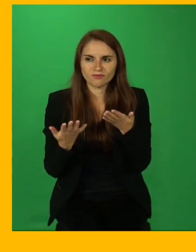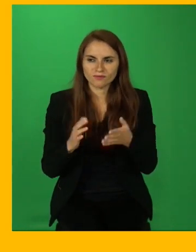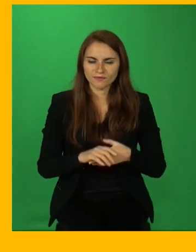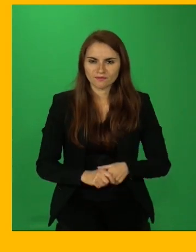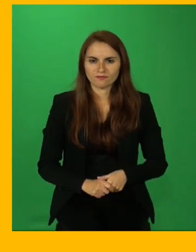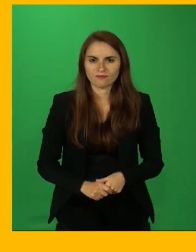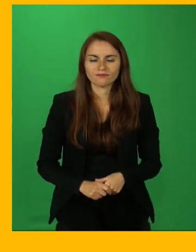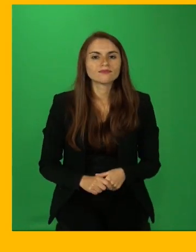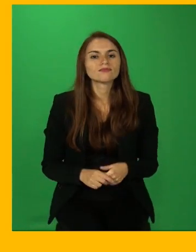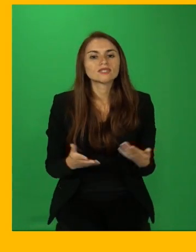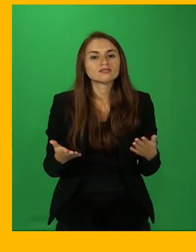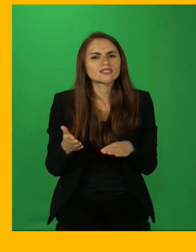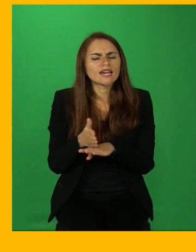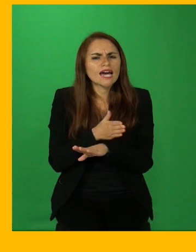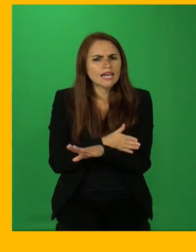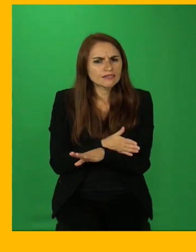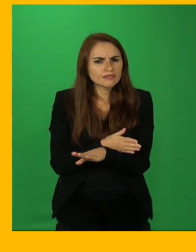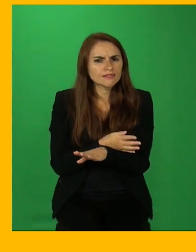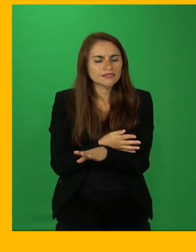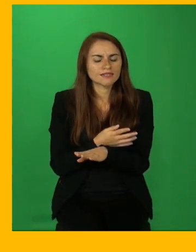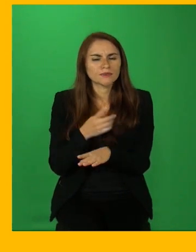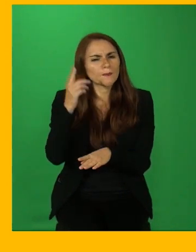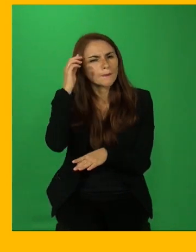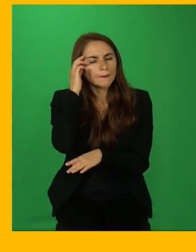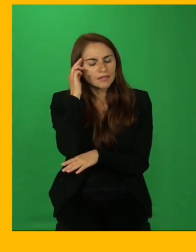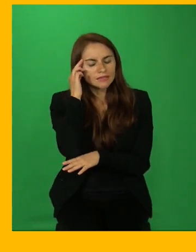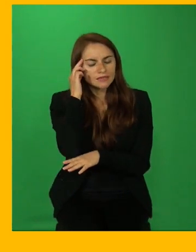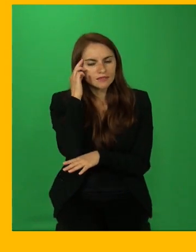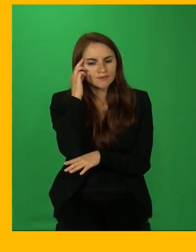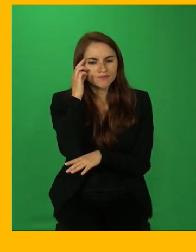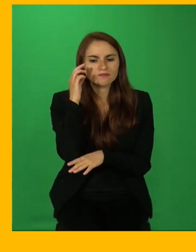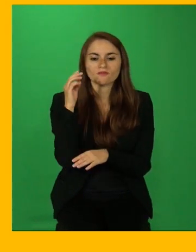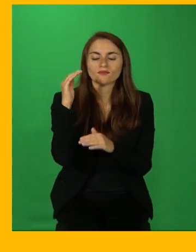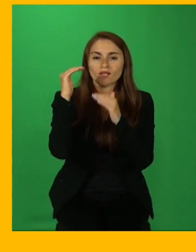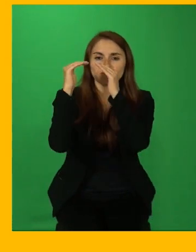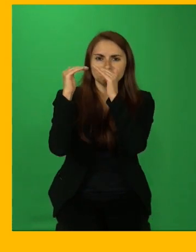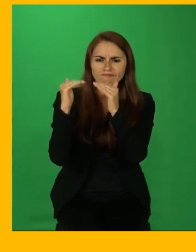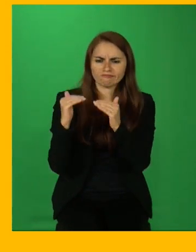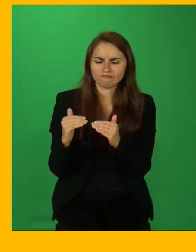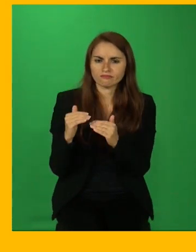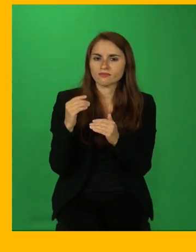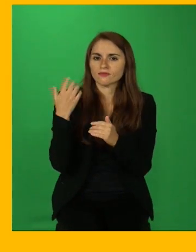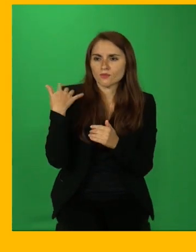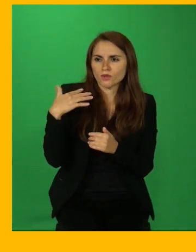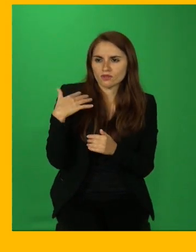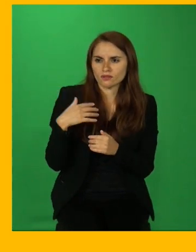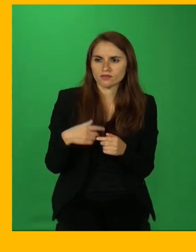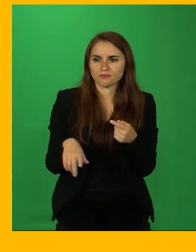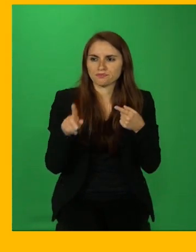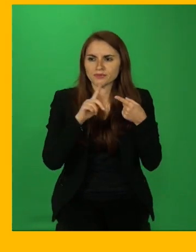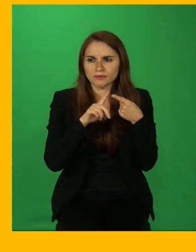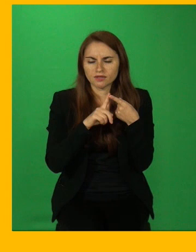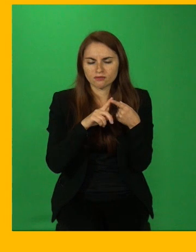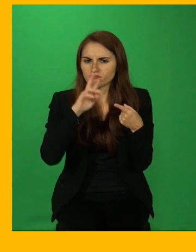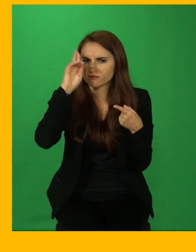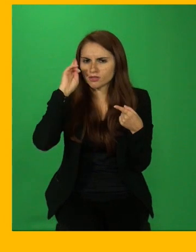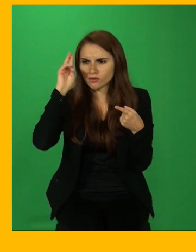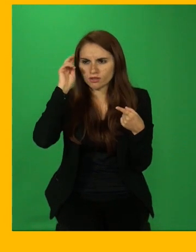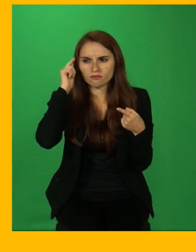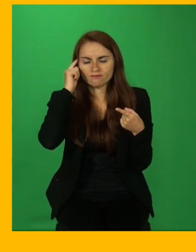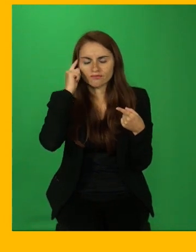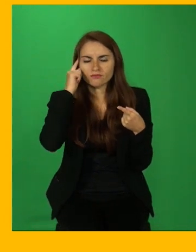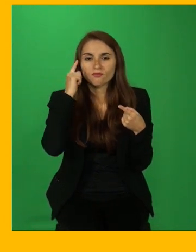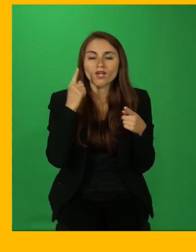hacer estos ejercicios tenemos que recordar elementos que son muy importantes mira primero tenemos que recordar recordar